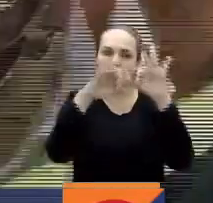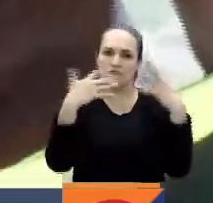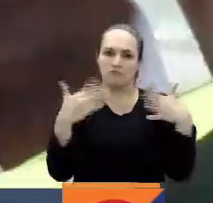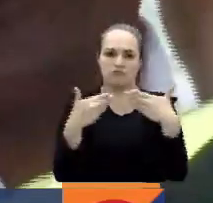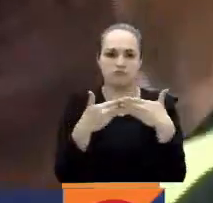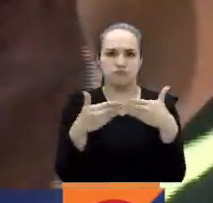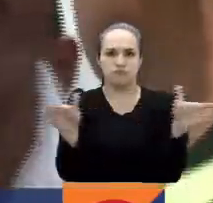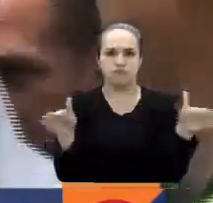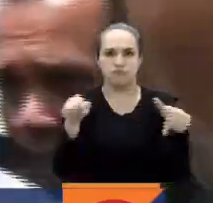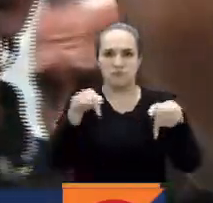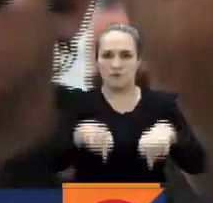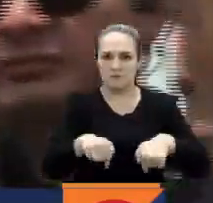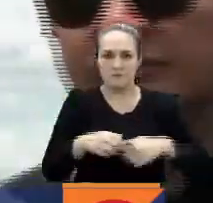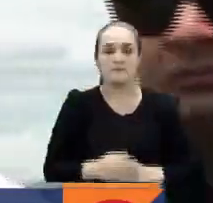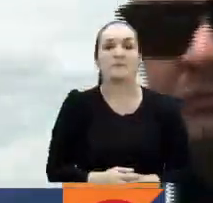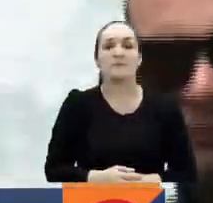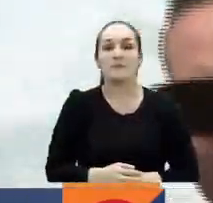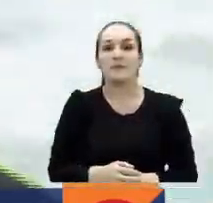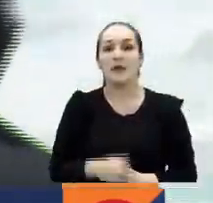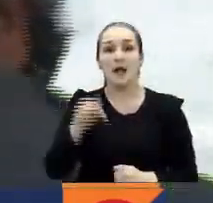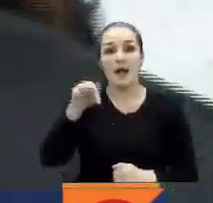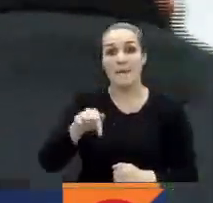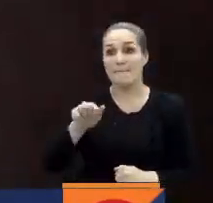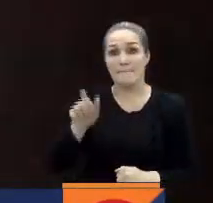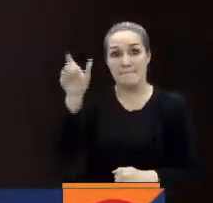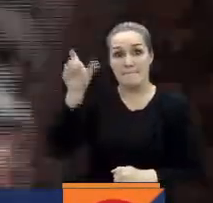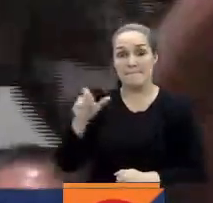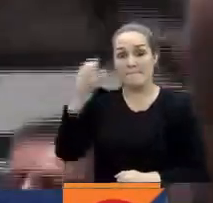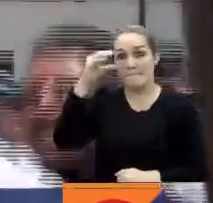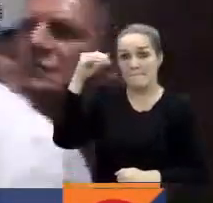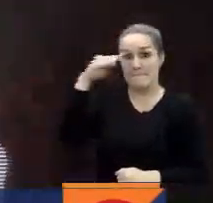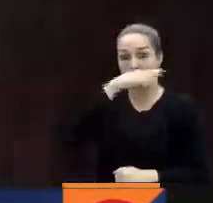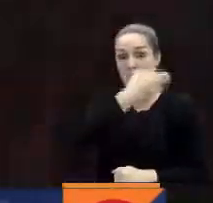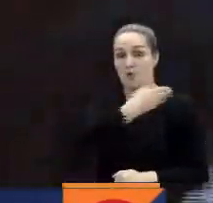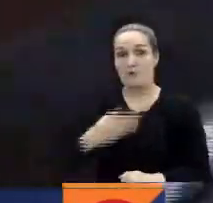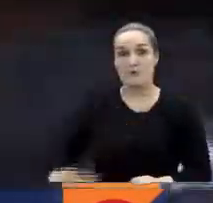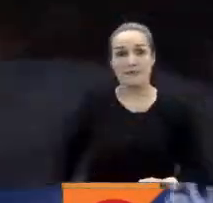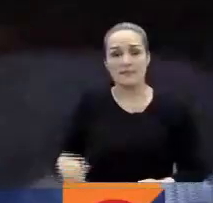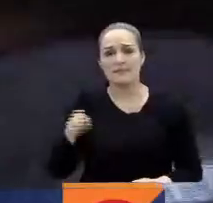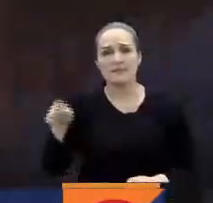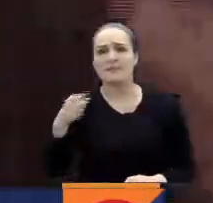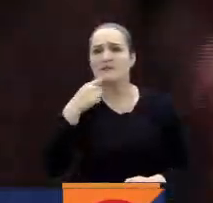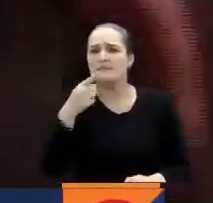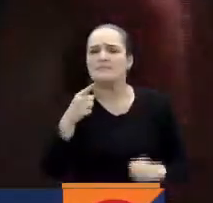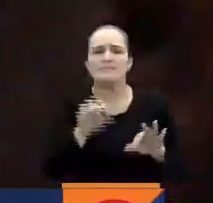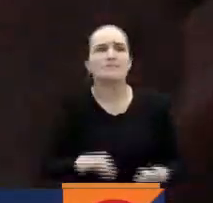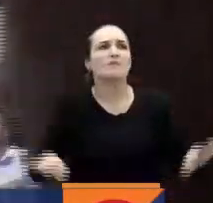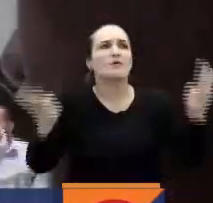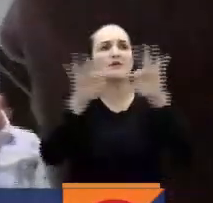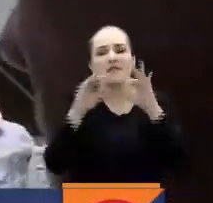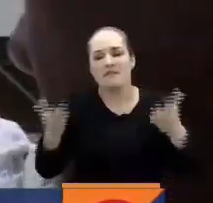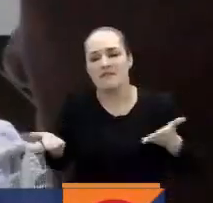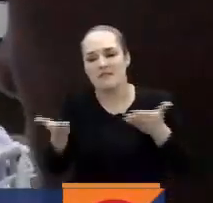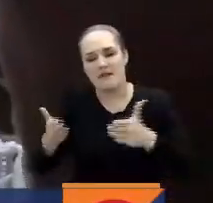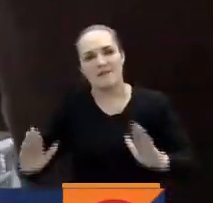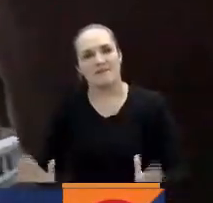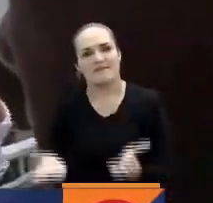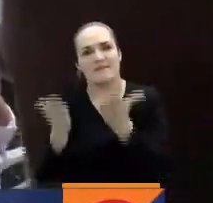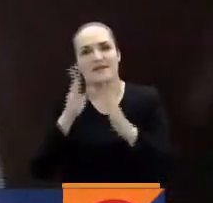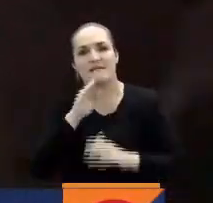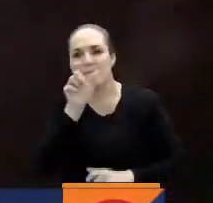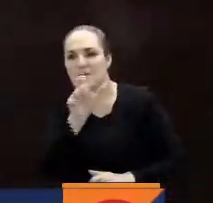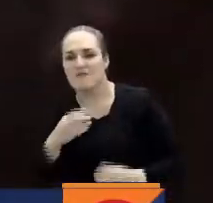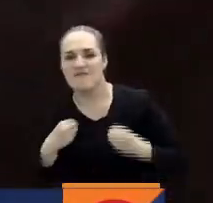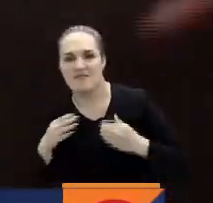en este lugar. Para el primer mandatario, los primeros beneficiarios serán, por supuesto, los habitantes cercanos a la zona fronteriza,